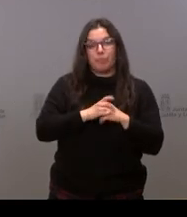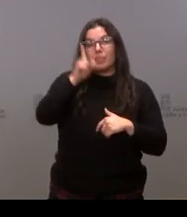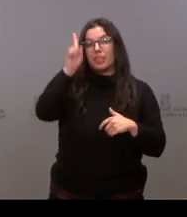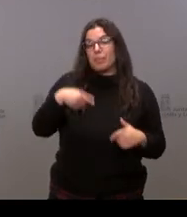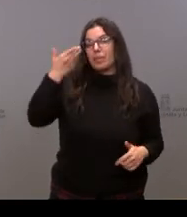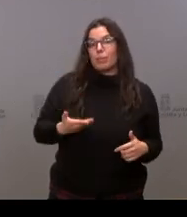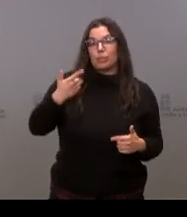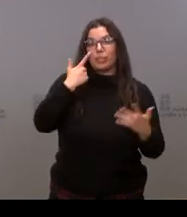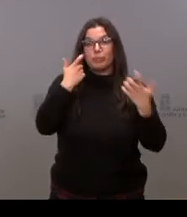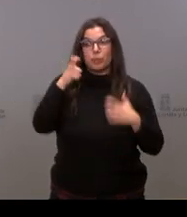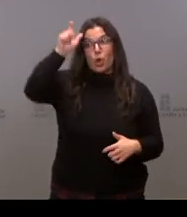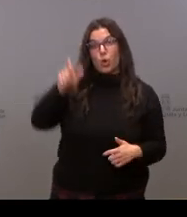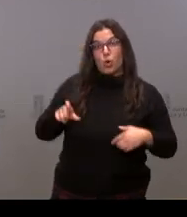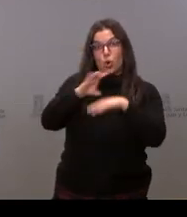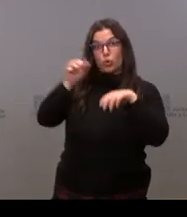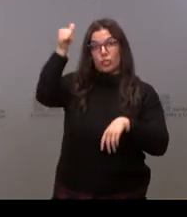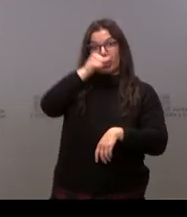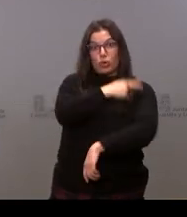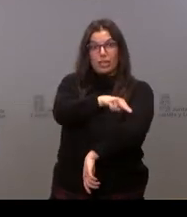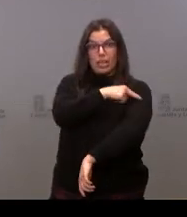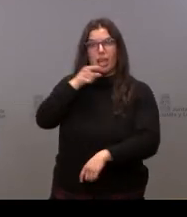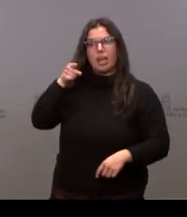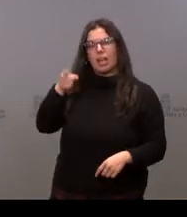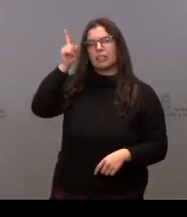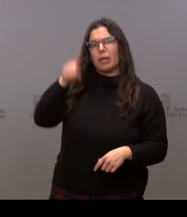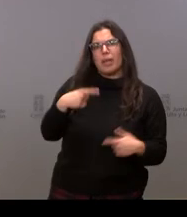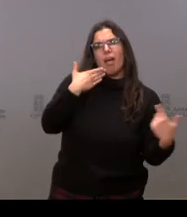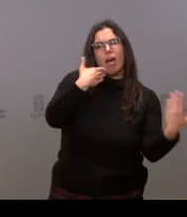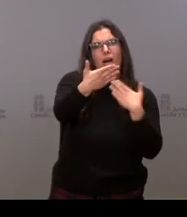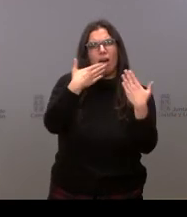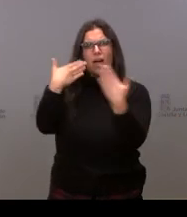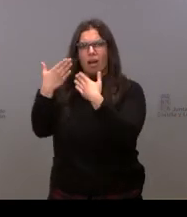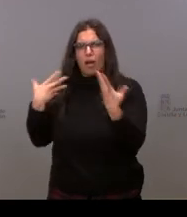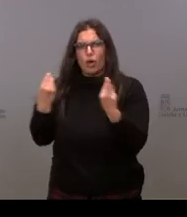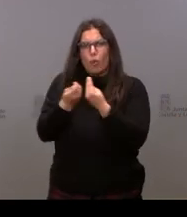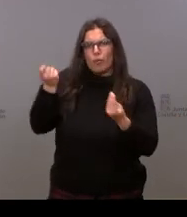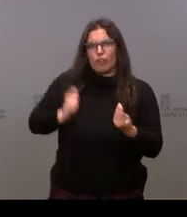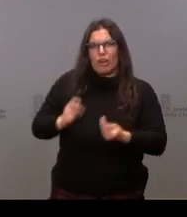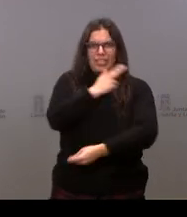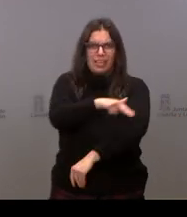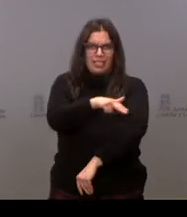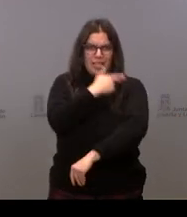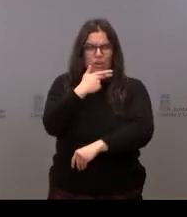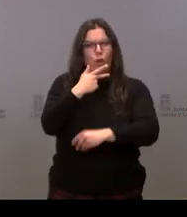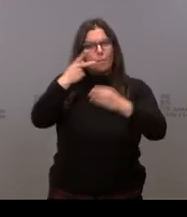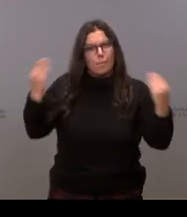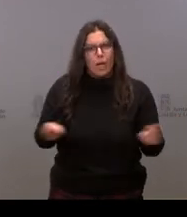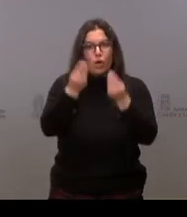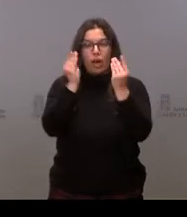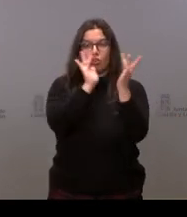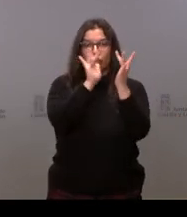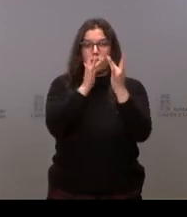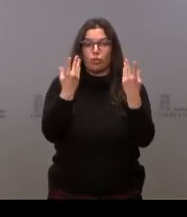el consejero de sanidad va a reforzar el diálogo con los profesionales sanitarios tanto con los colegios profesionales